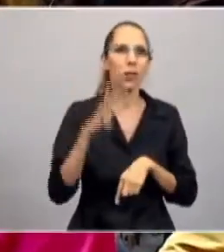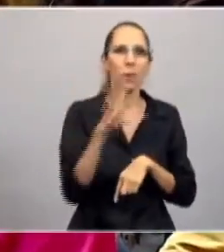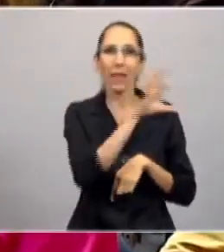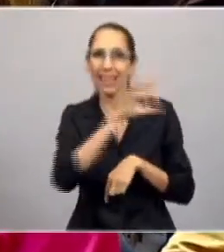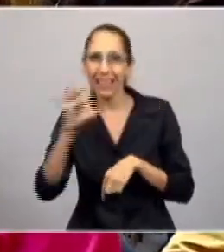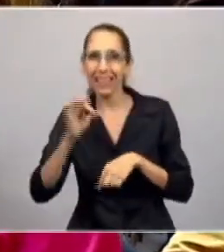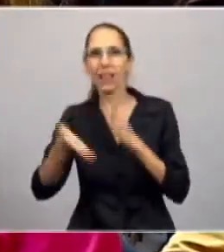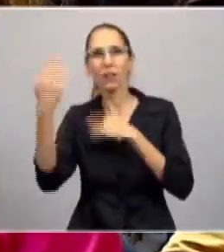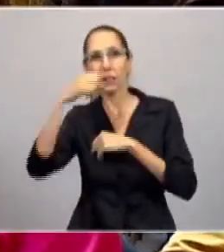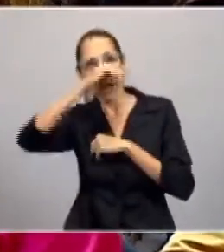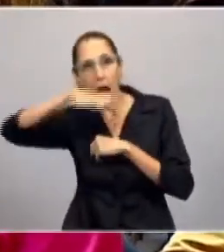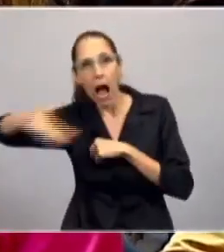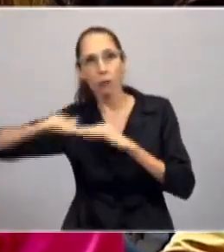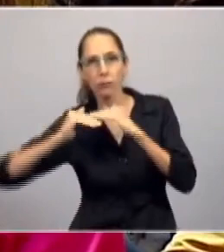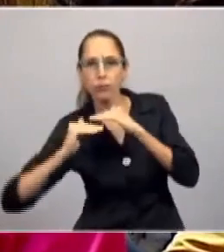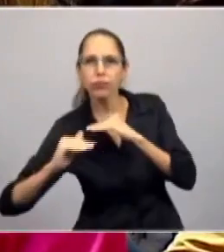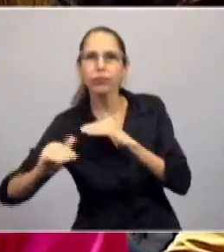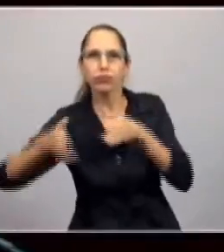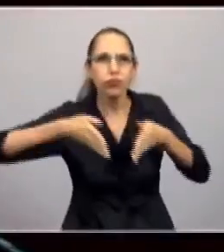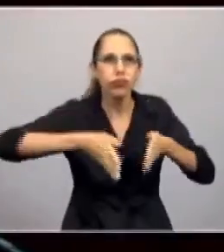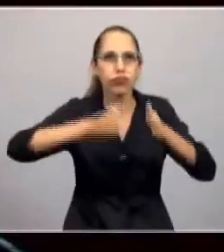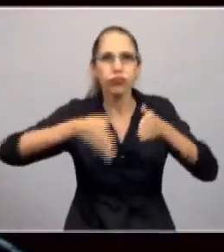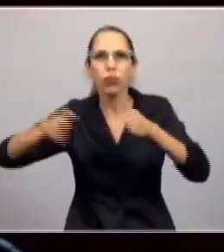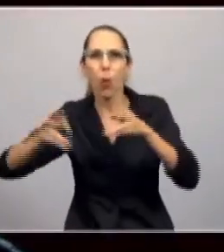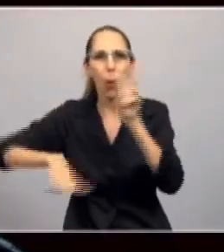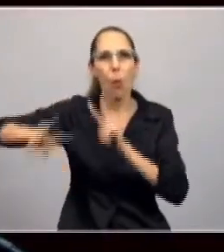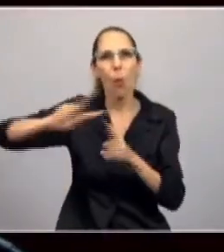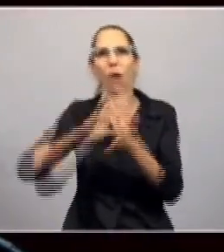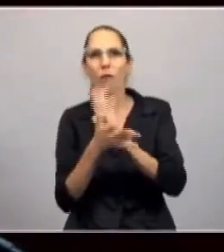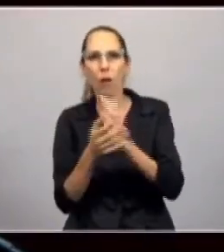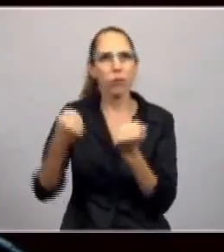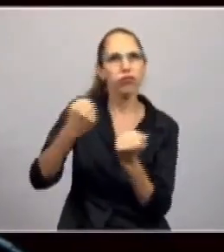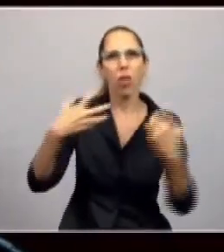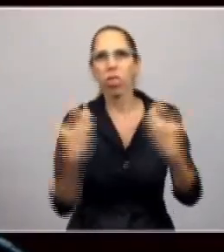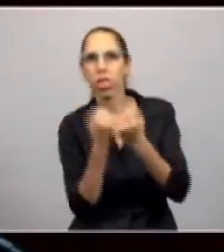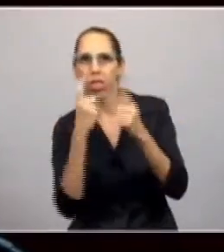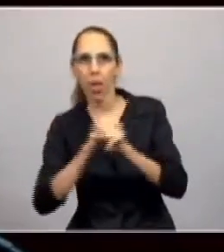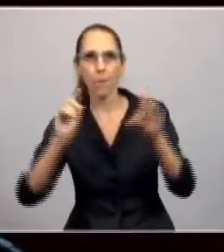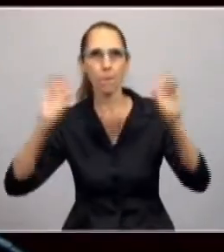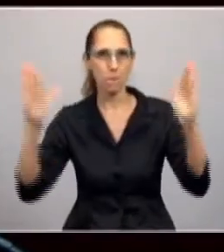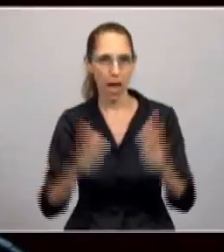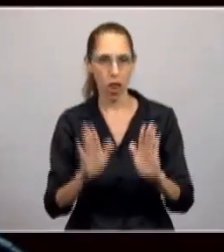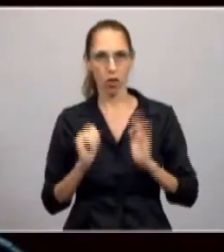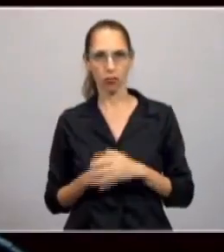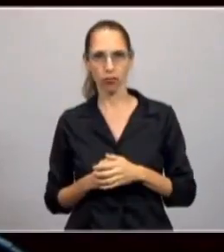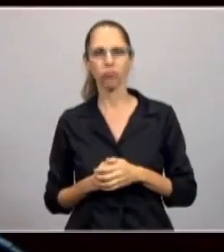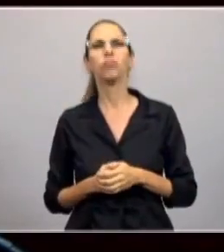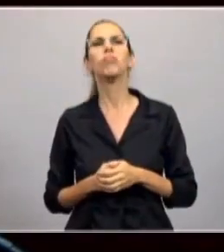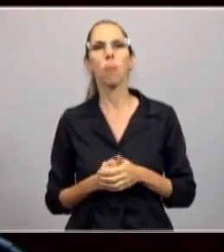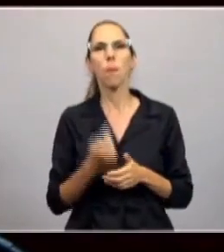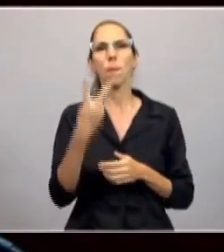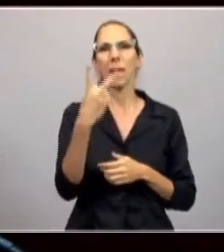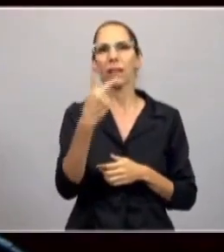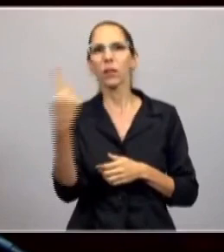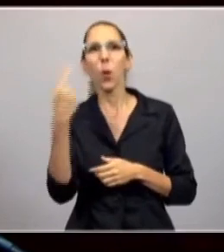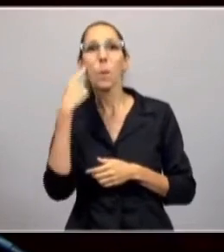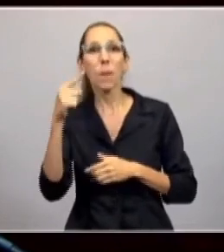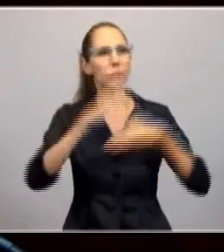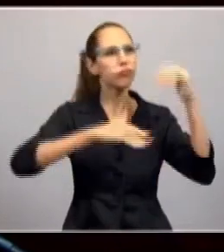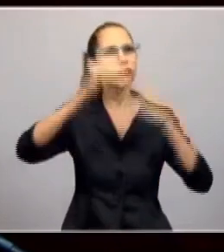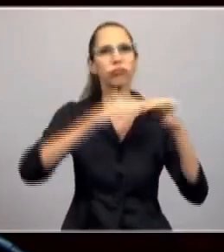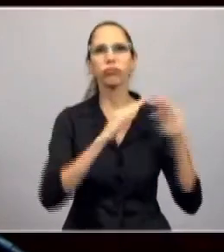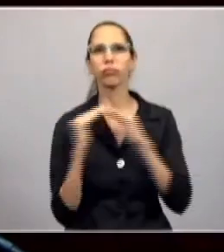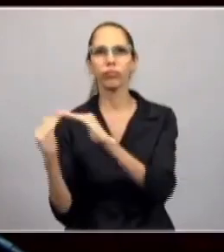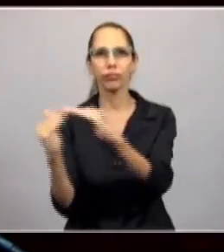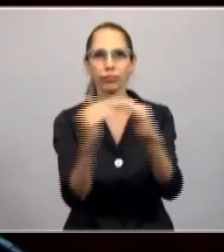caminos rurales para mejorar la seguridad vial y la integración de toda la provincia. Hicimos más de 21.000 viviendas en conjunto